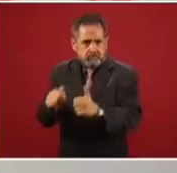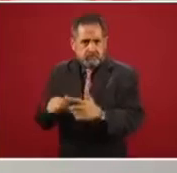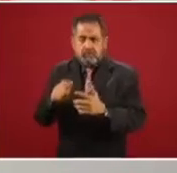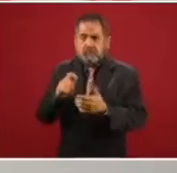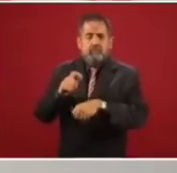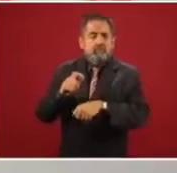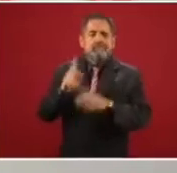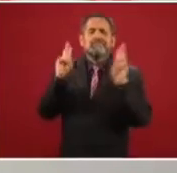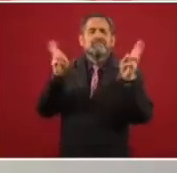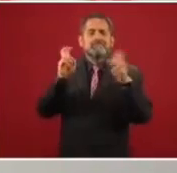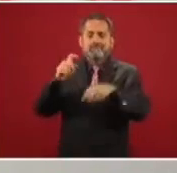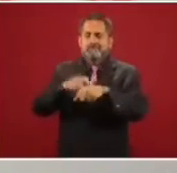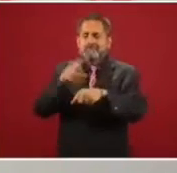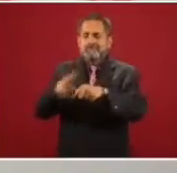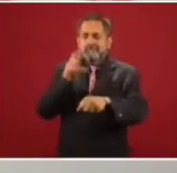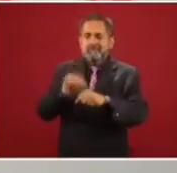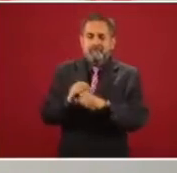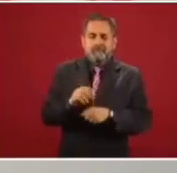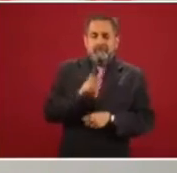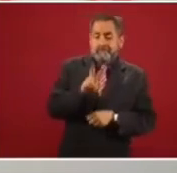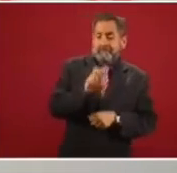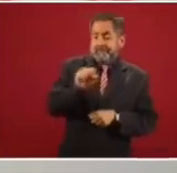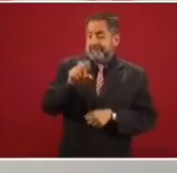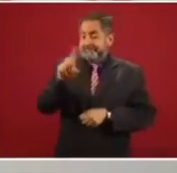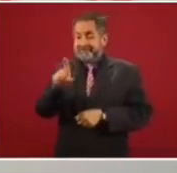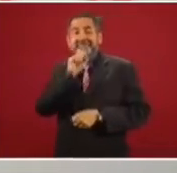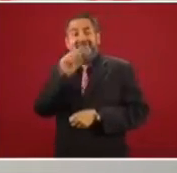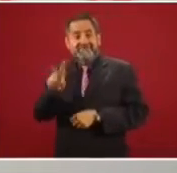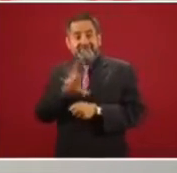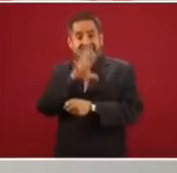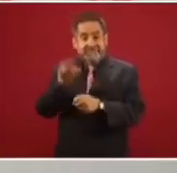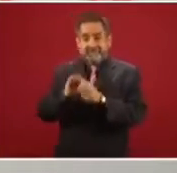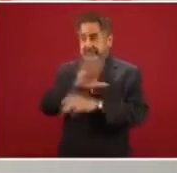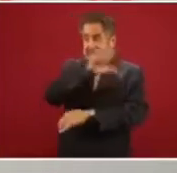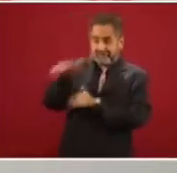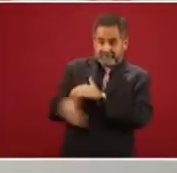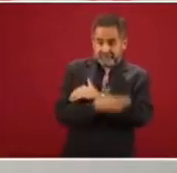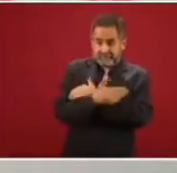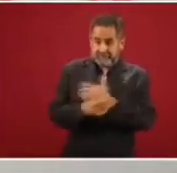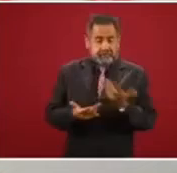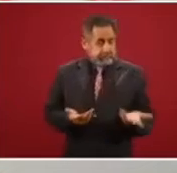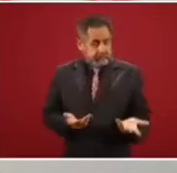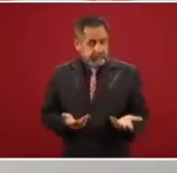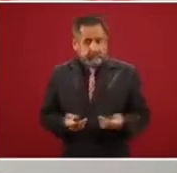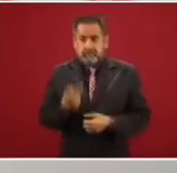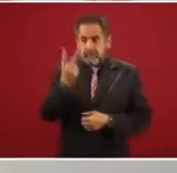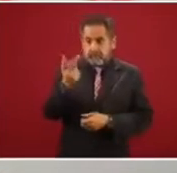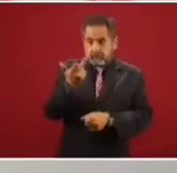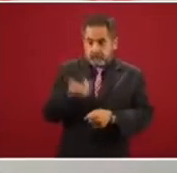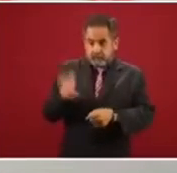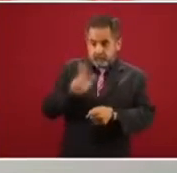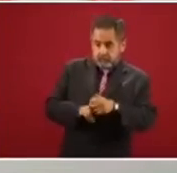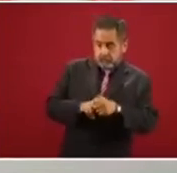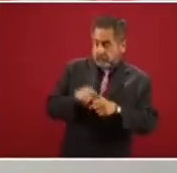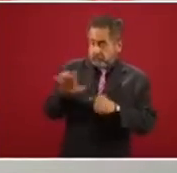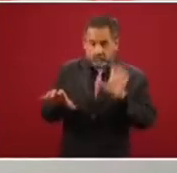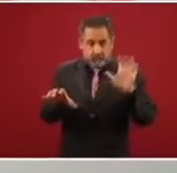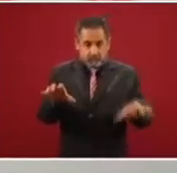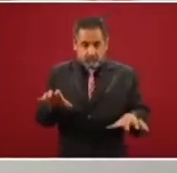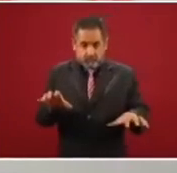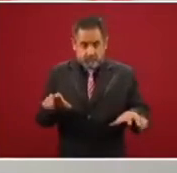completo para fin de semana o sea es un programa integral tener dos hospitales en el en la misma zona